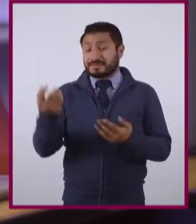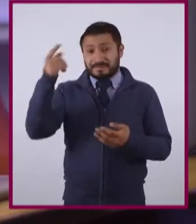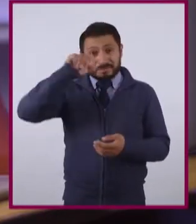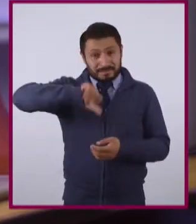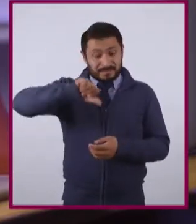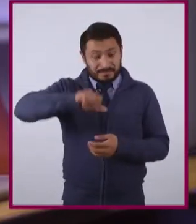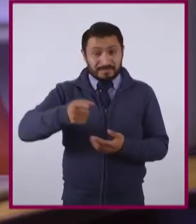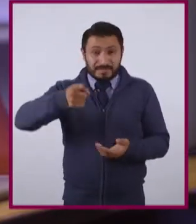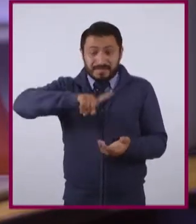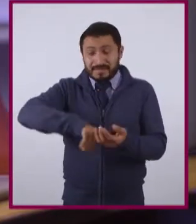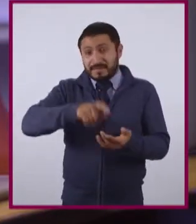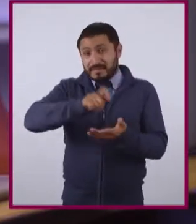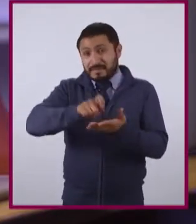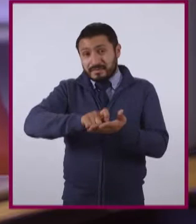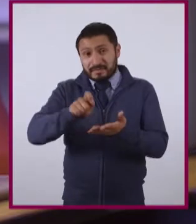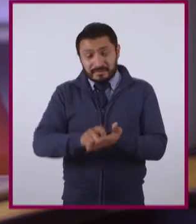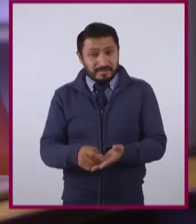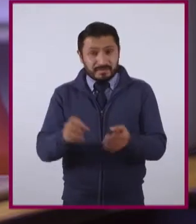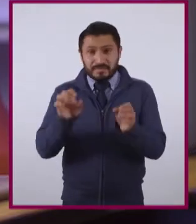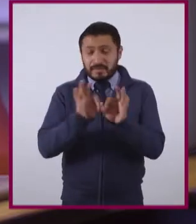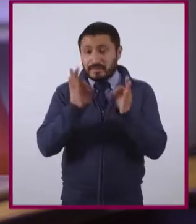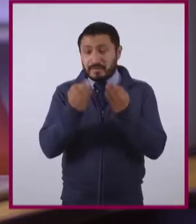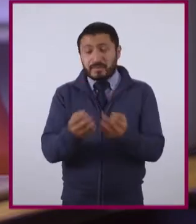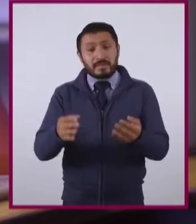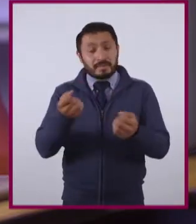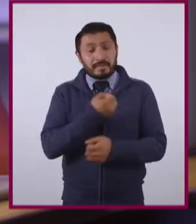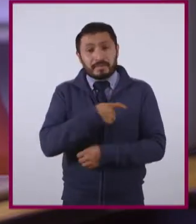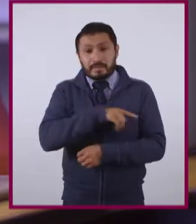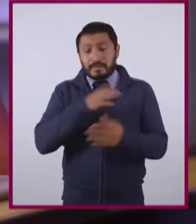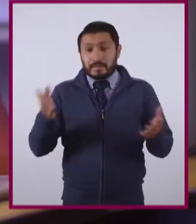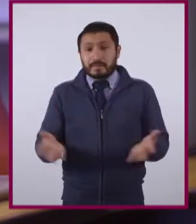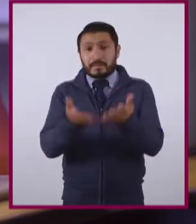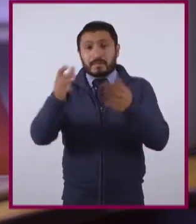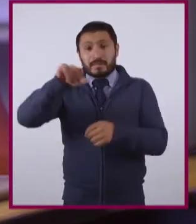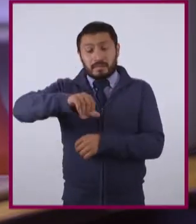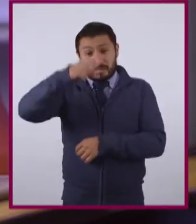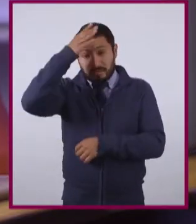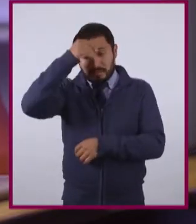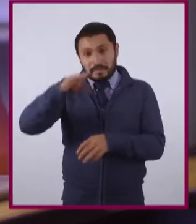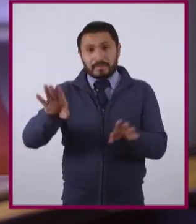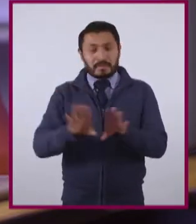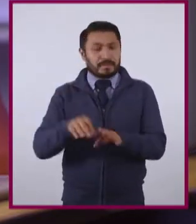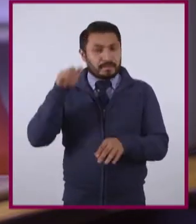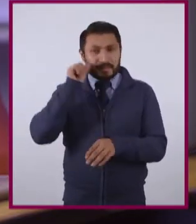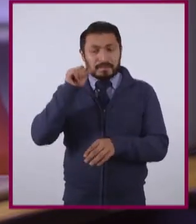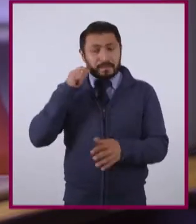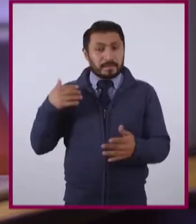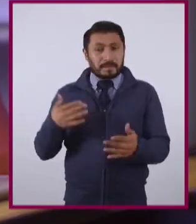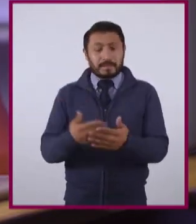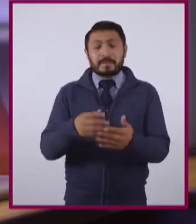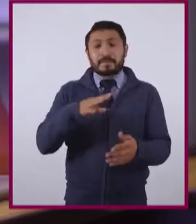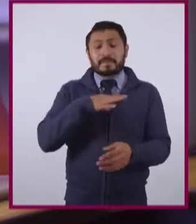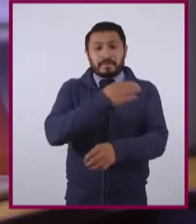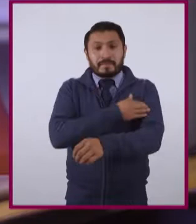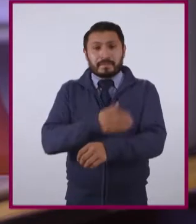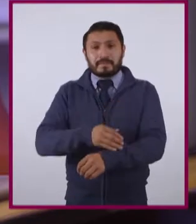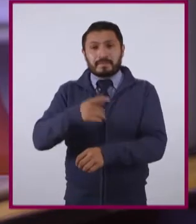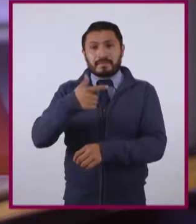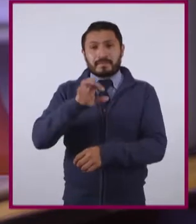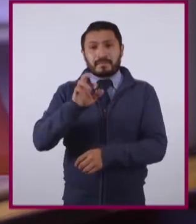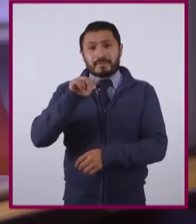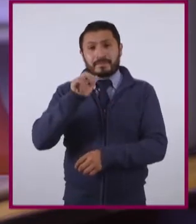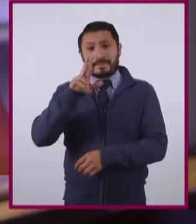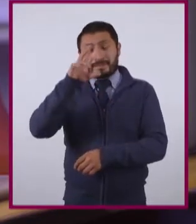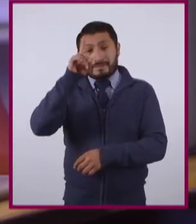nuestros proyectos alternativas sanas y sustentables como lo que aprenderemos hoy. Como en cada programa, nos acompaña nuestro especialista Gerardo.